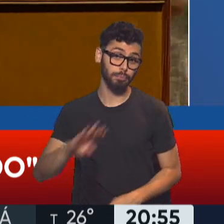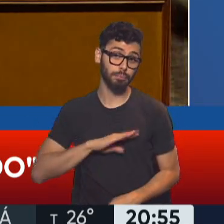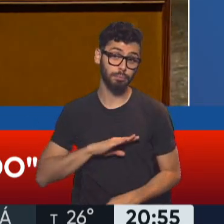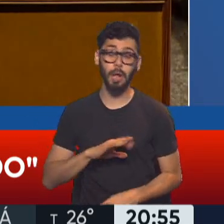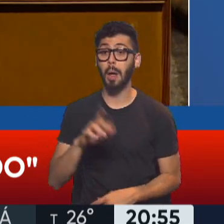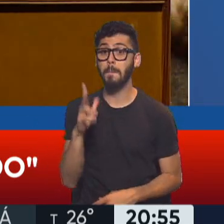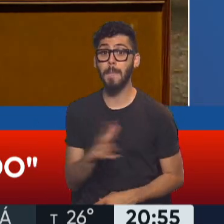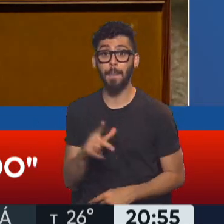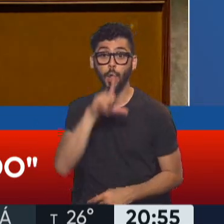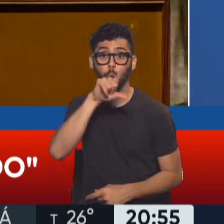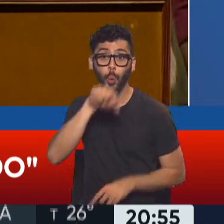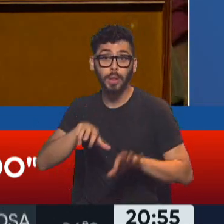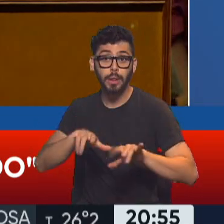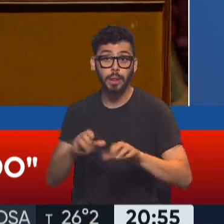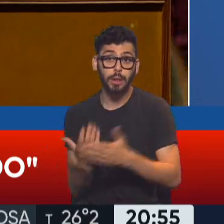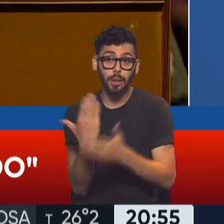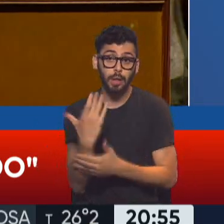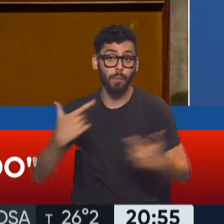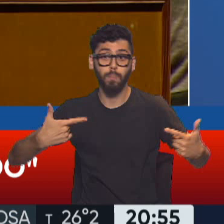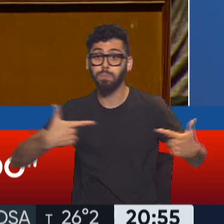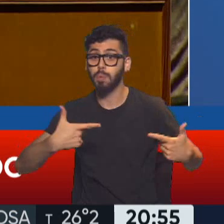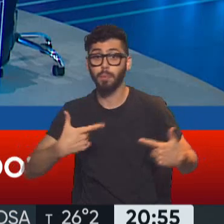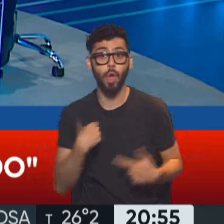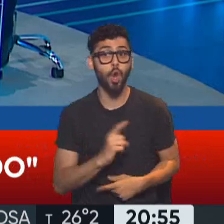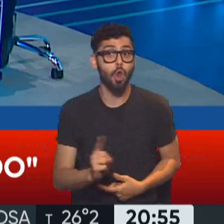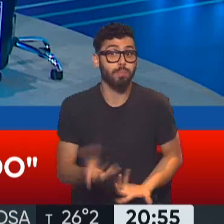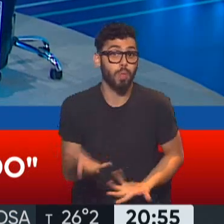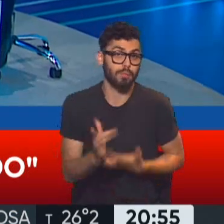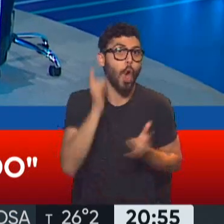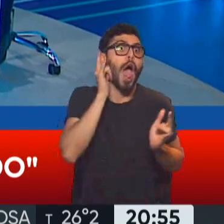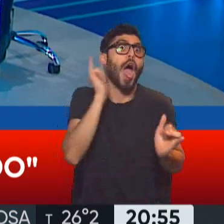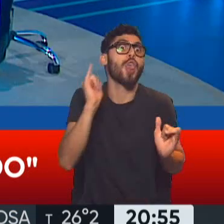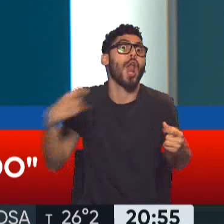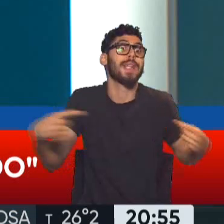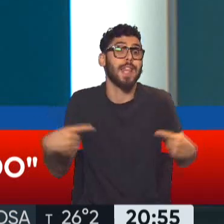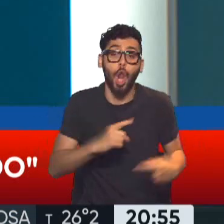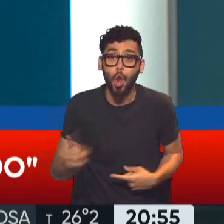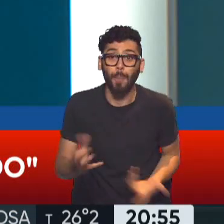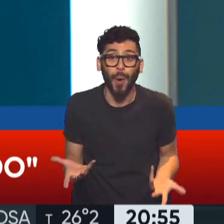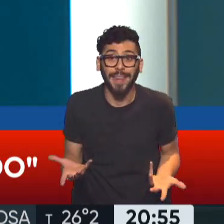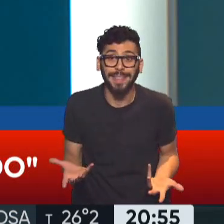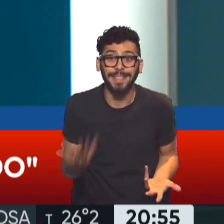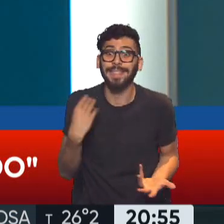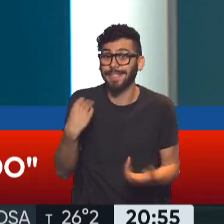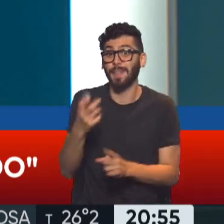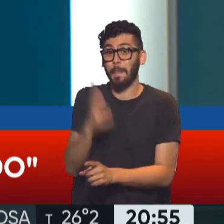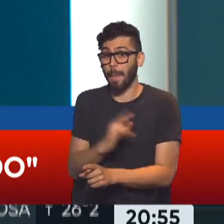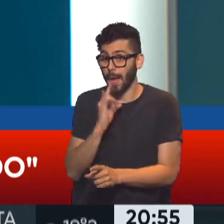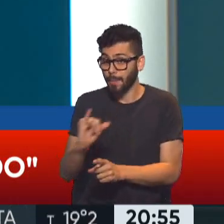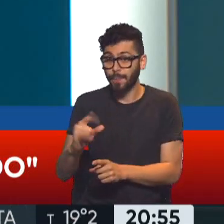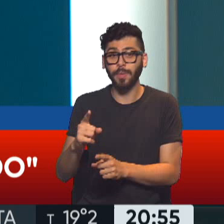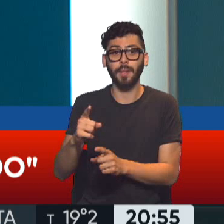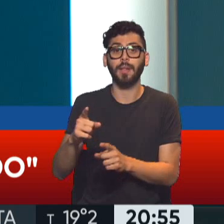podía tuitear él y hacer una guerra de Twitter como si fueran dos adolescentes neoyorquinos. Entonces le dice al jefe del departamento, al secretario de